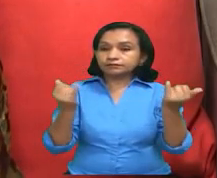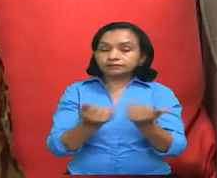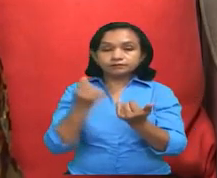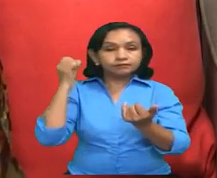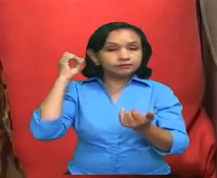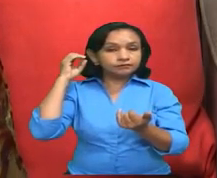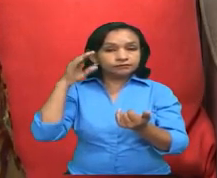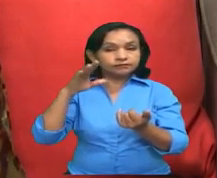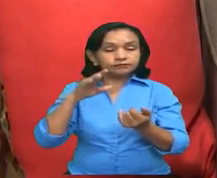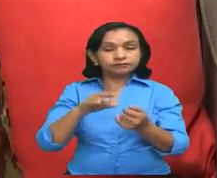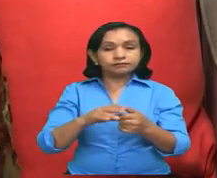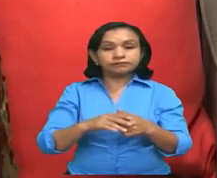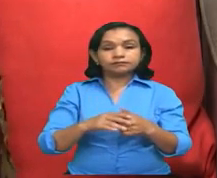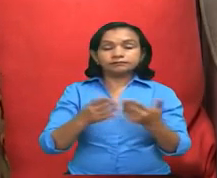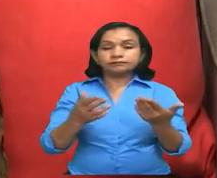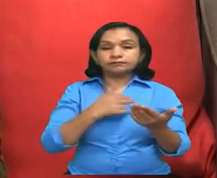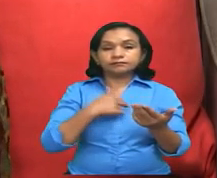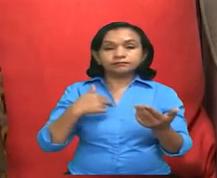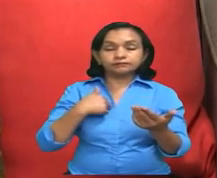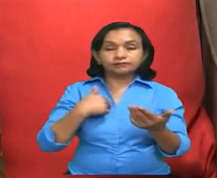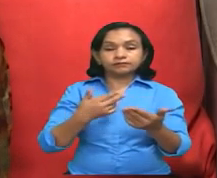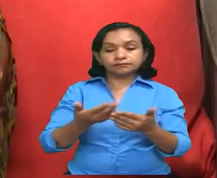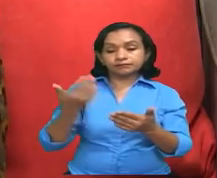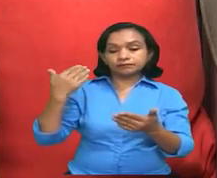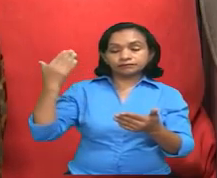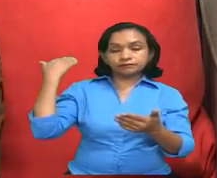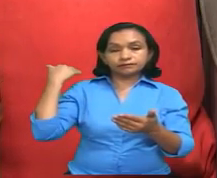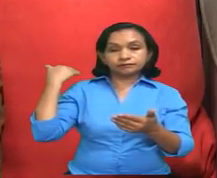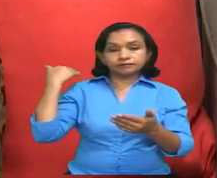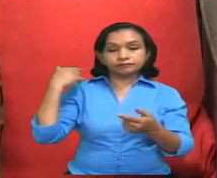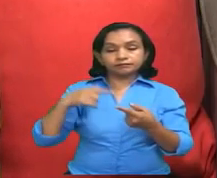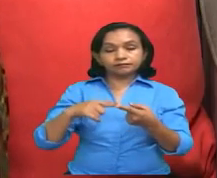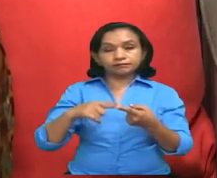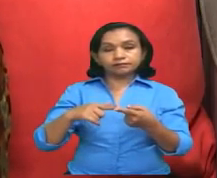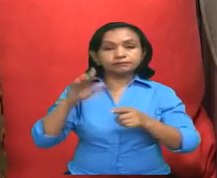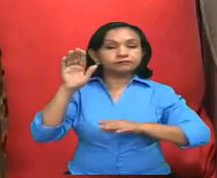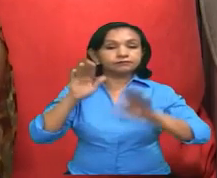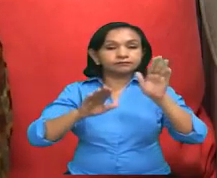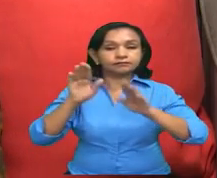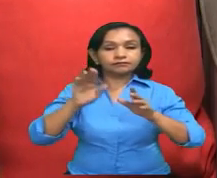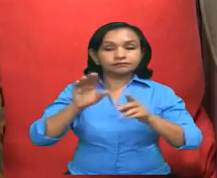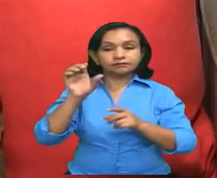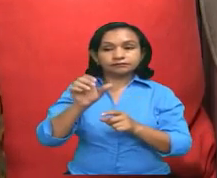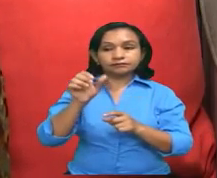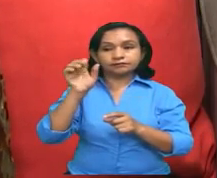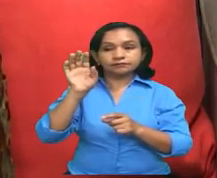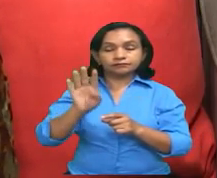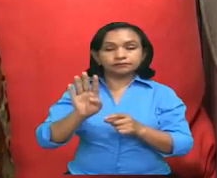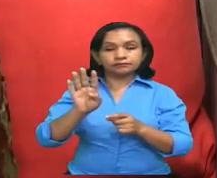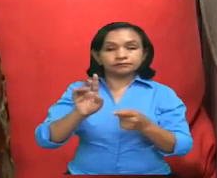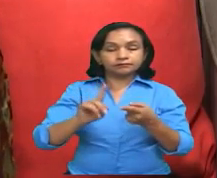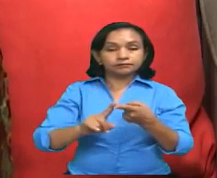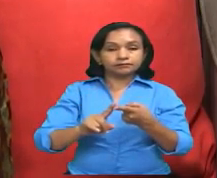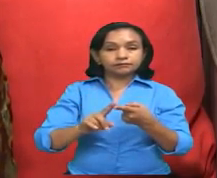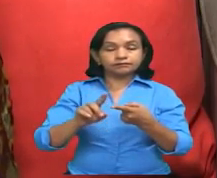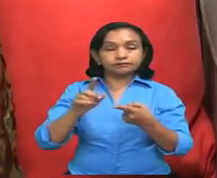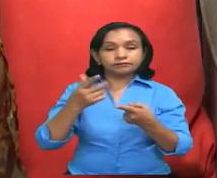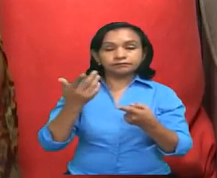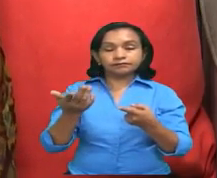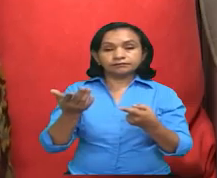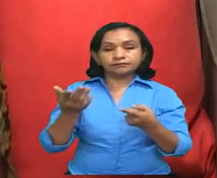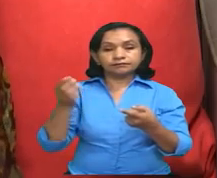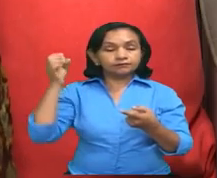los alimentos, por ejemplo. A ustedes, amigos televidentes, quiero agradecerles por habernos acompañado en nuestro programa desde el Parlamento, en el cual estuvimos